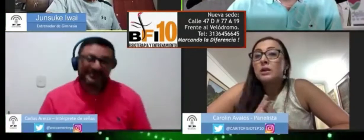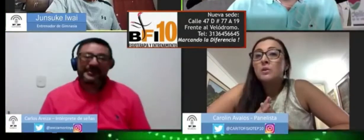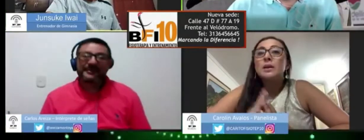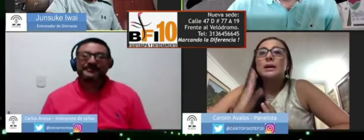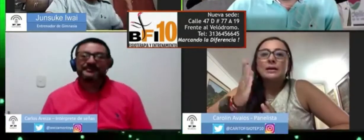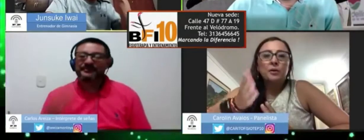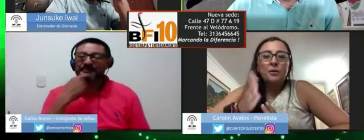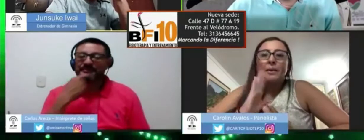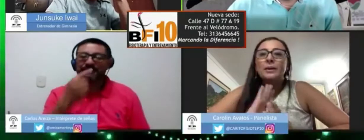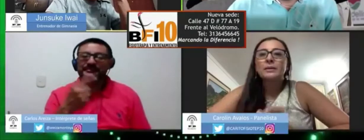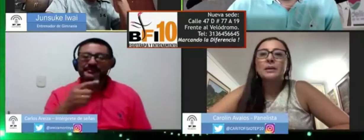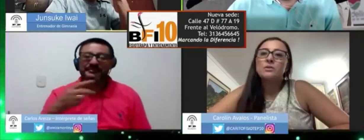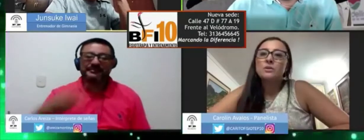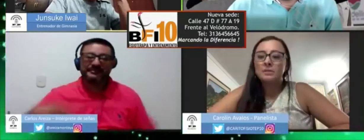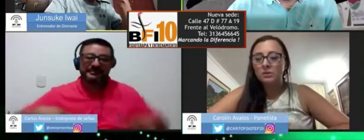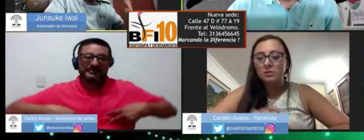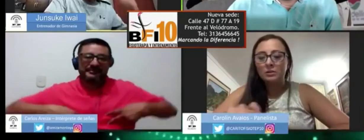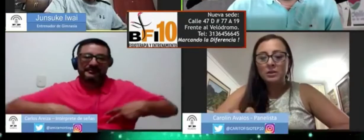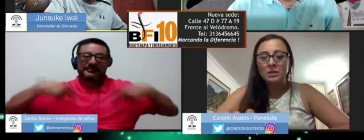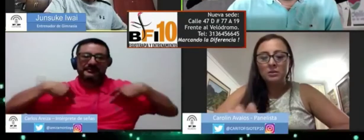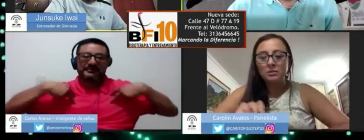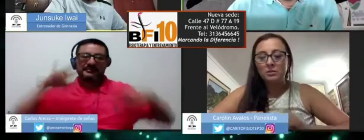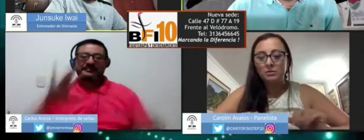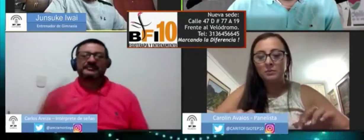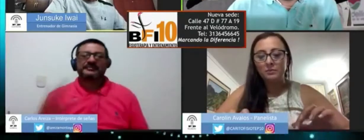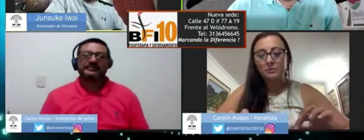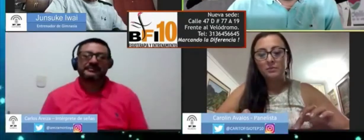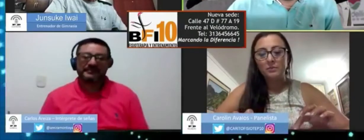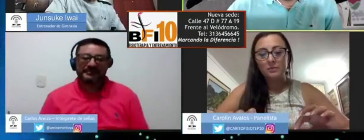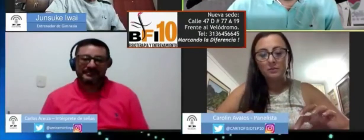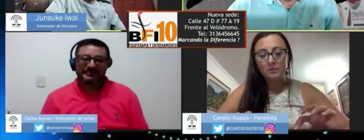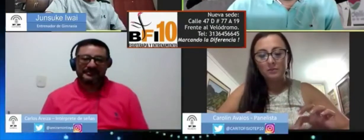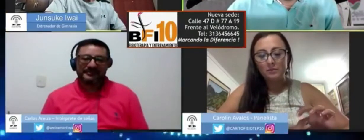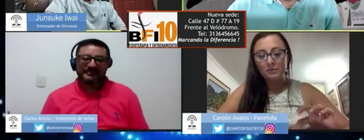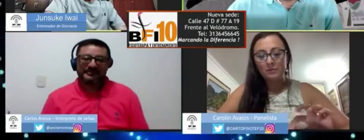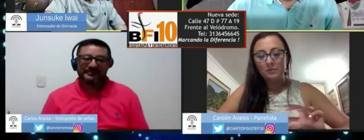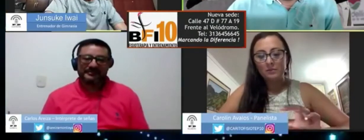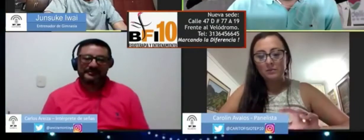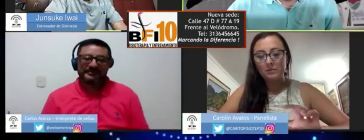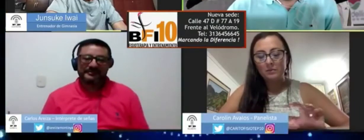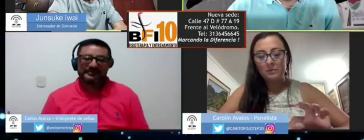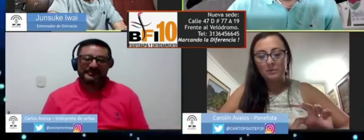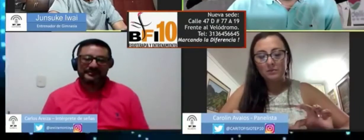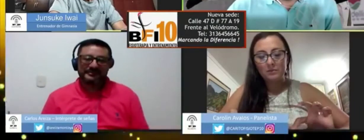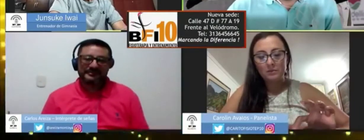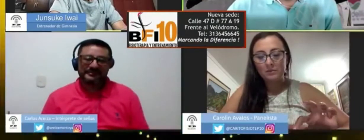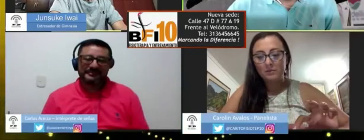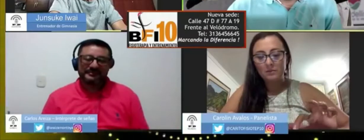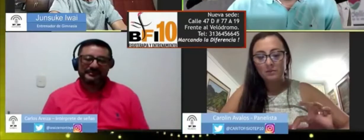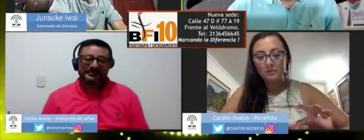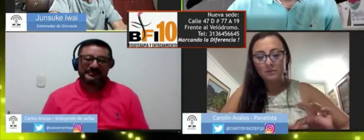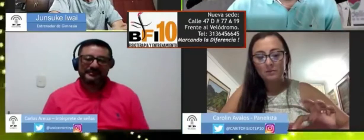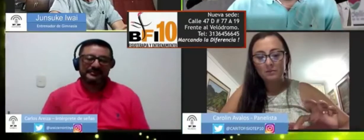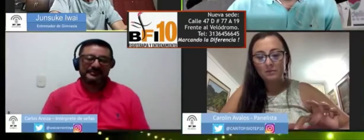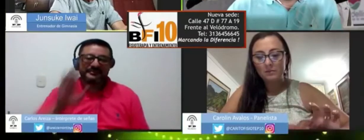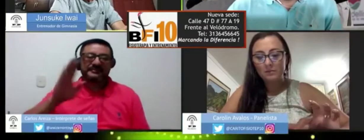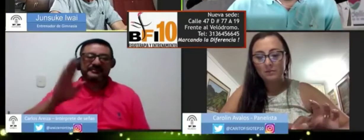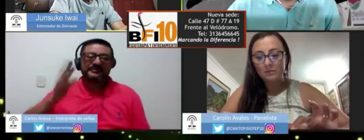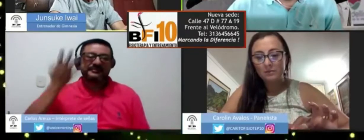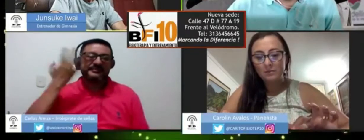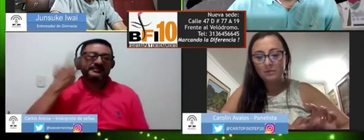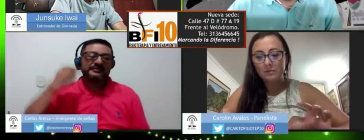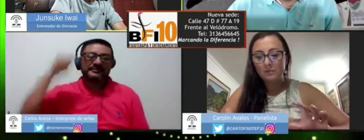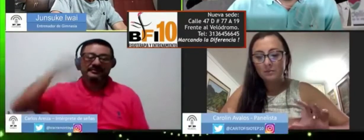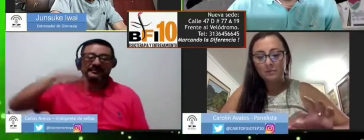de la vida y obviamente en los elementos gimnásticos. Sí, eso ya cotidianamente acá